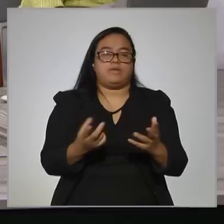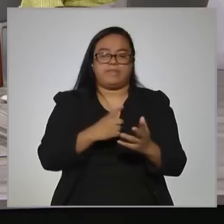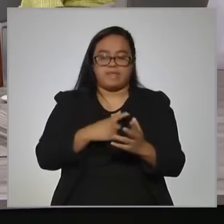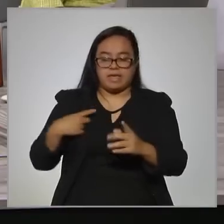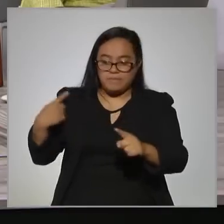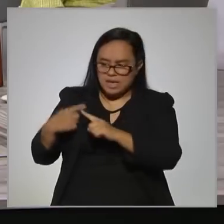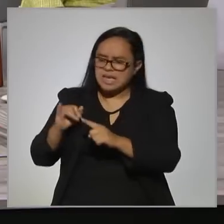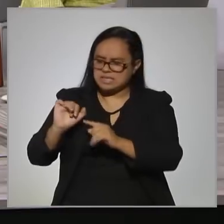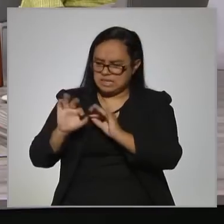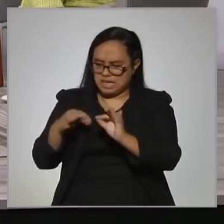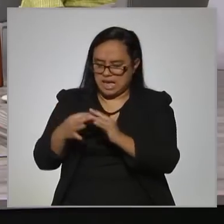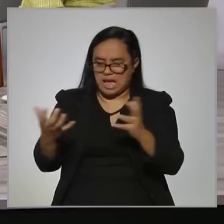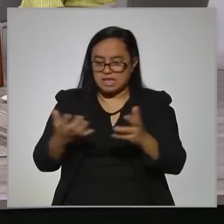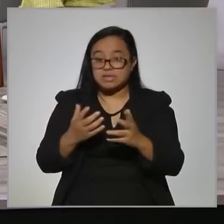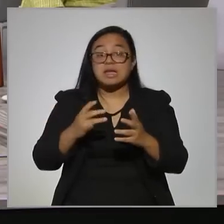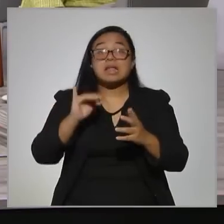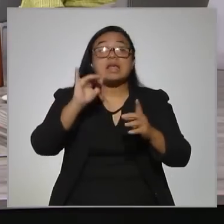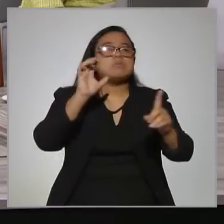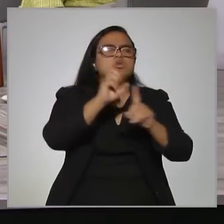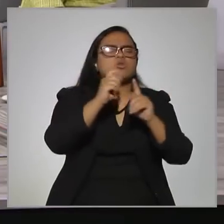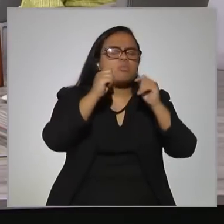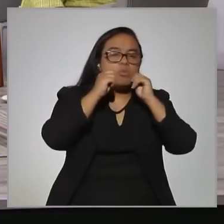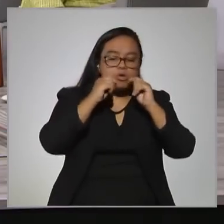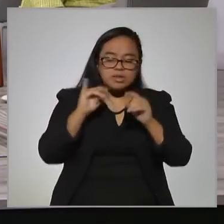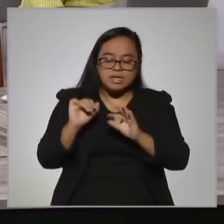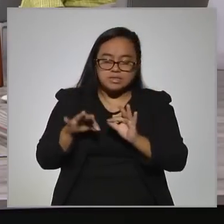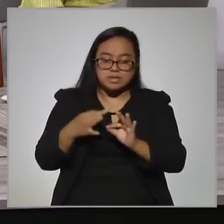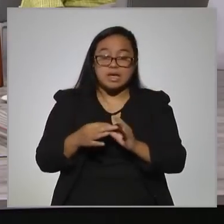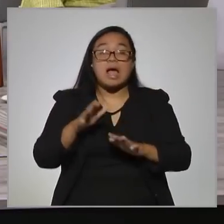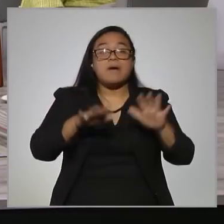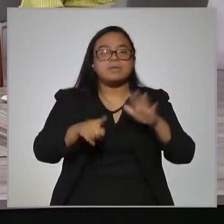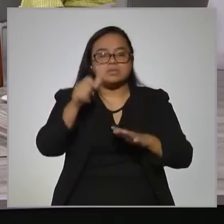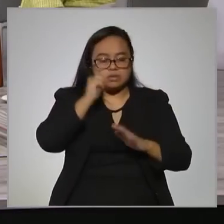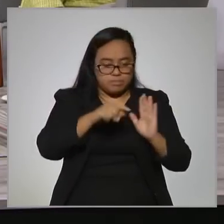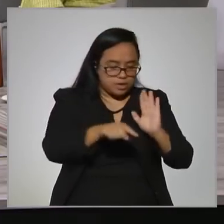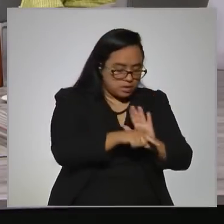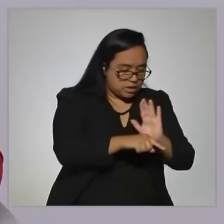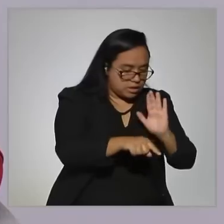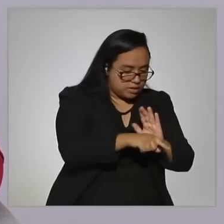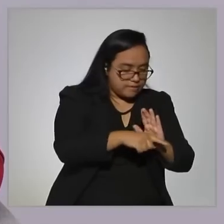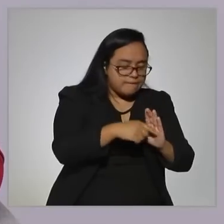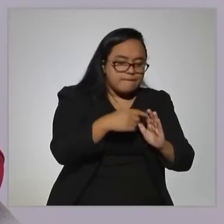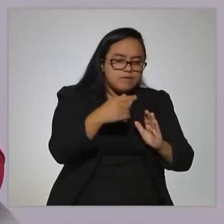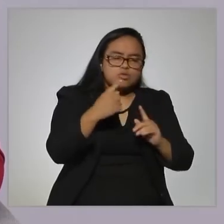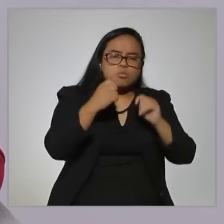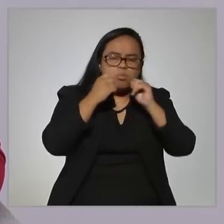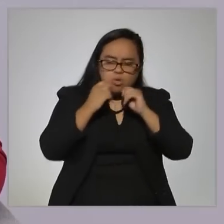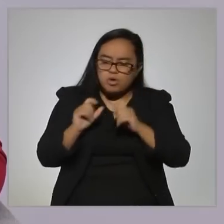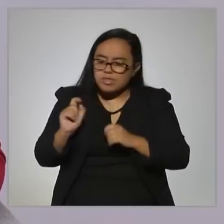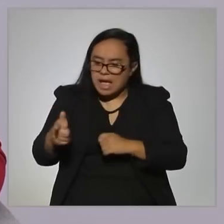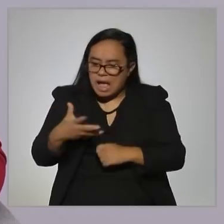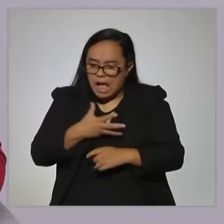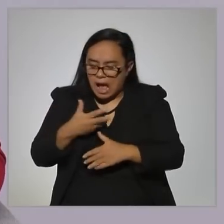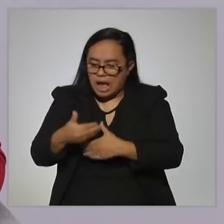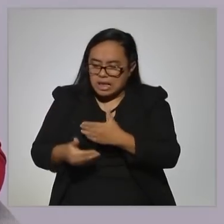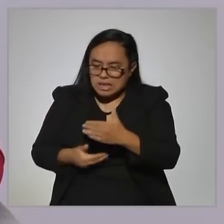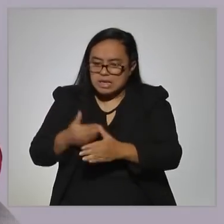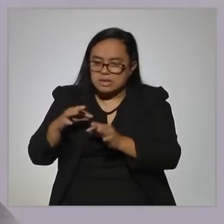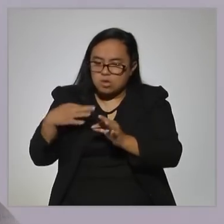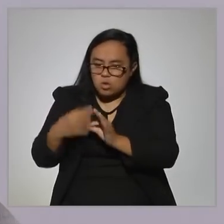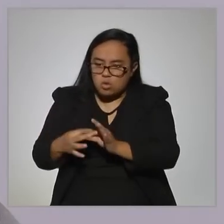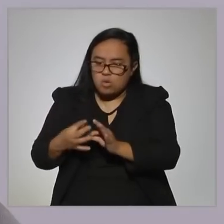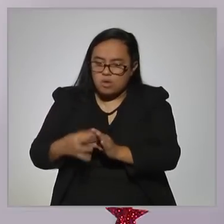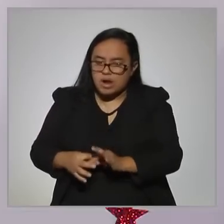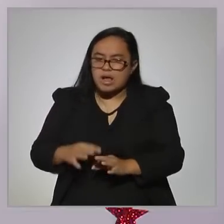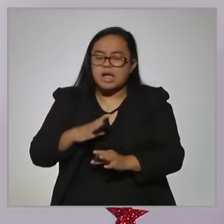que siempre desafortunadamente nos volcamos hacia lo malo, Claro. no ver Claro. los Lo pequeños bueno, pasos, sí, las claro, cosas los que hemos logros. logrado,